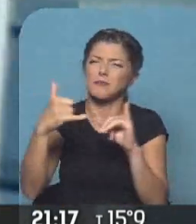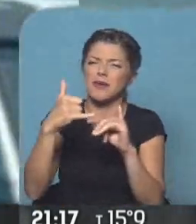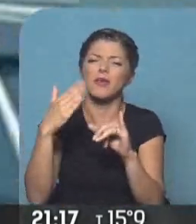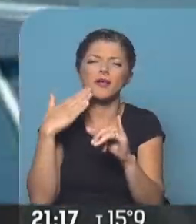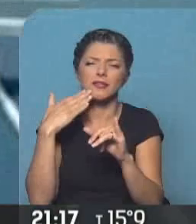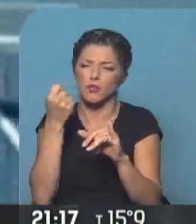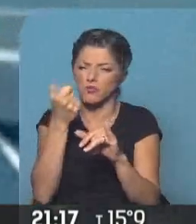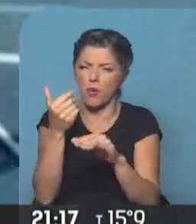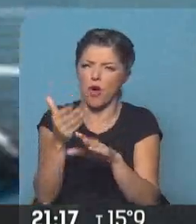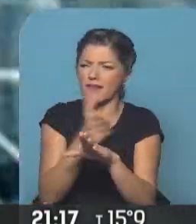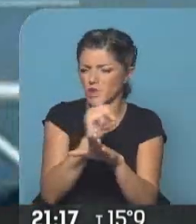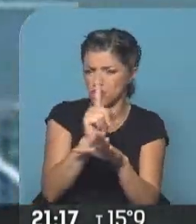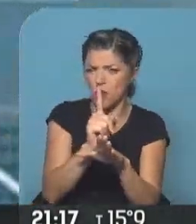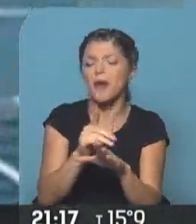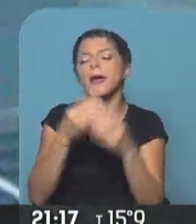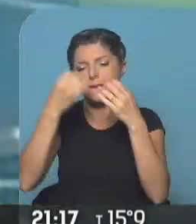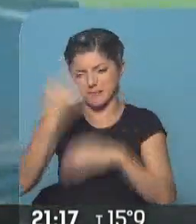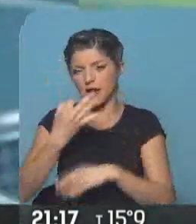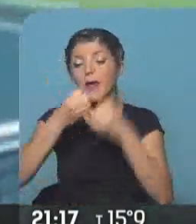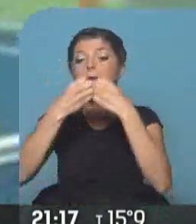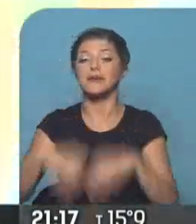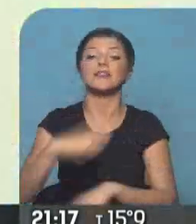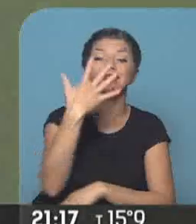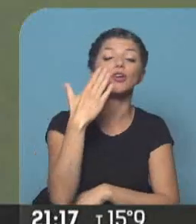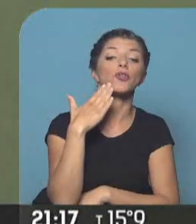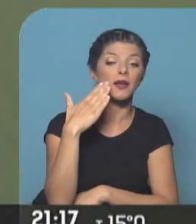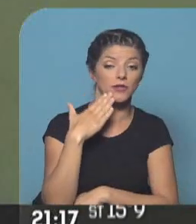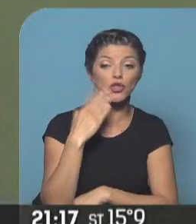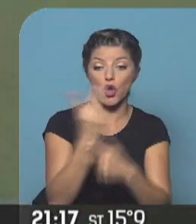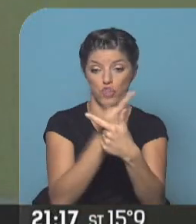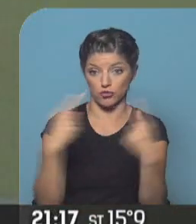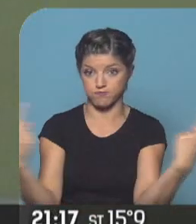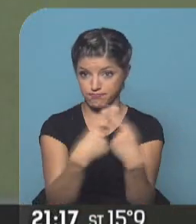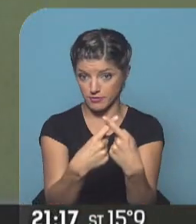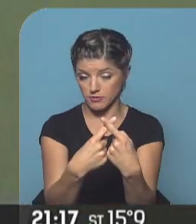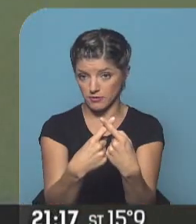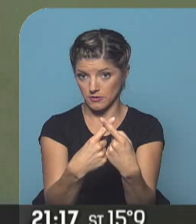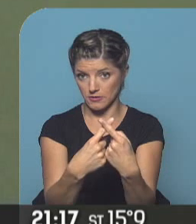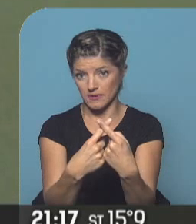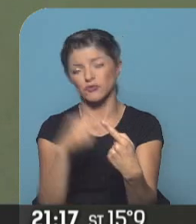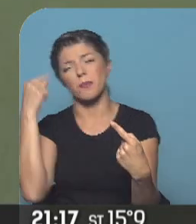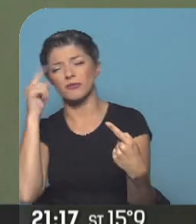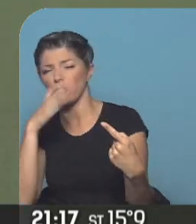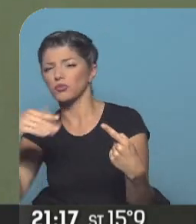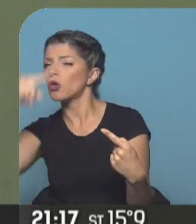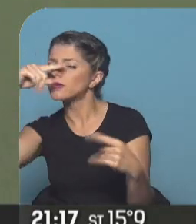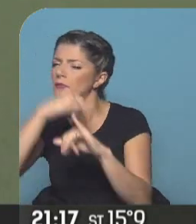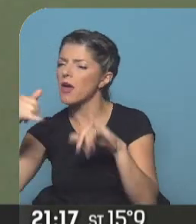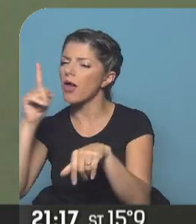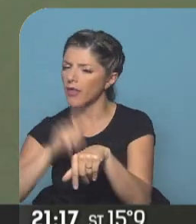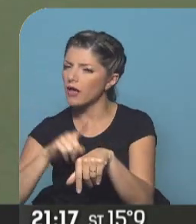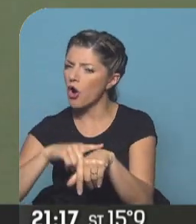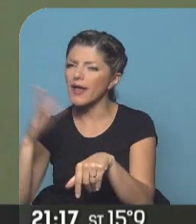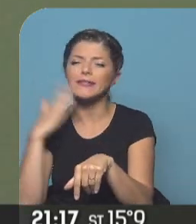tarde, aunque a las 5 empiezan a jugar Anderson y Carreño Busta, con lo cual uno imagina que será 7:30, intentar